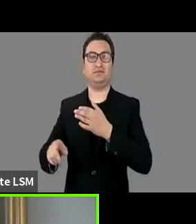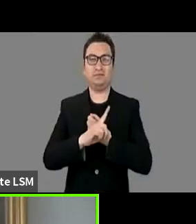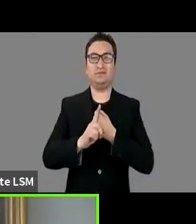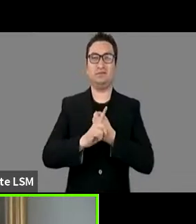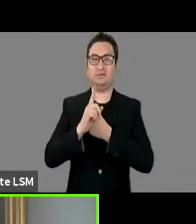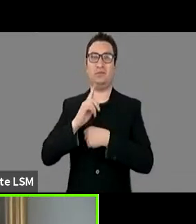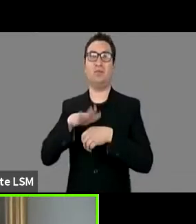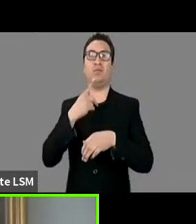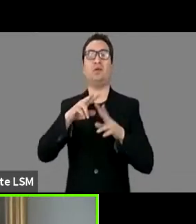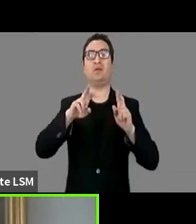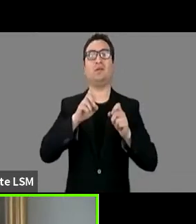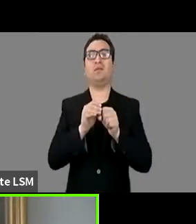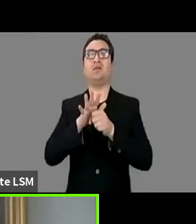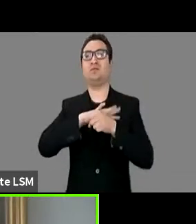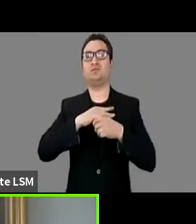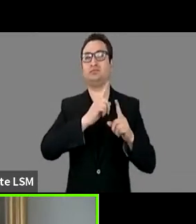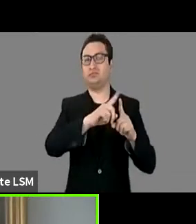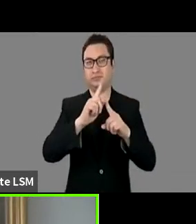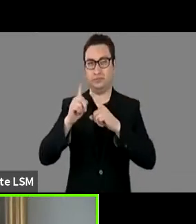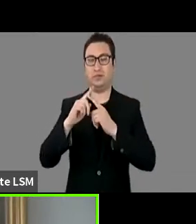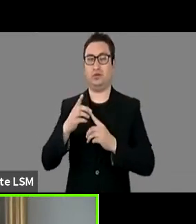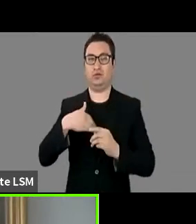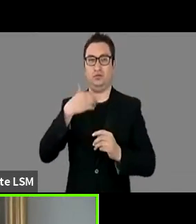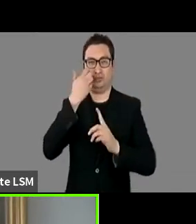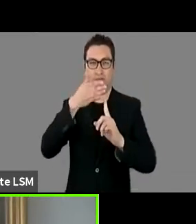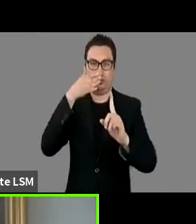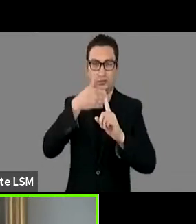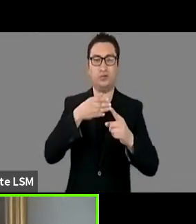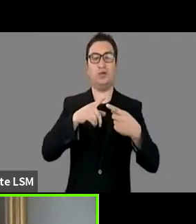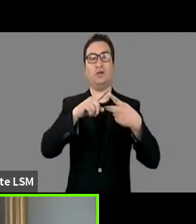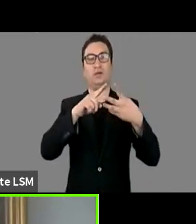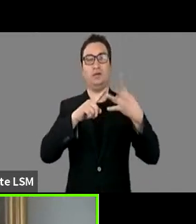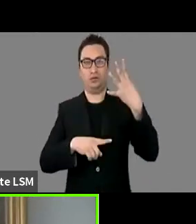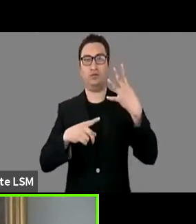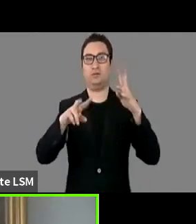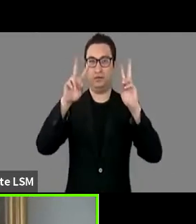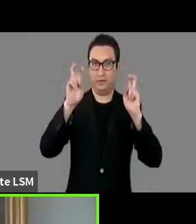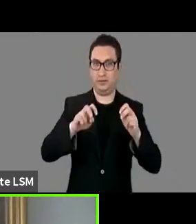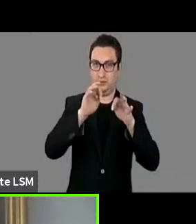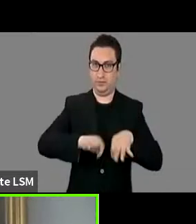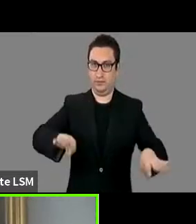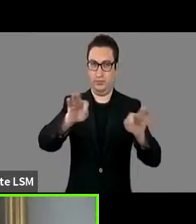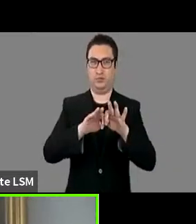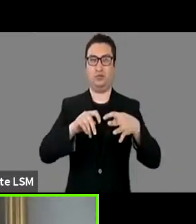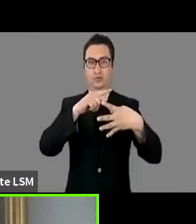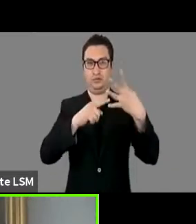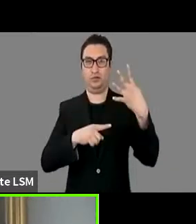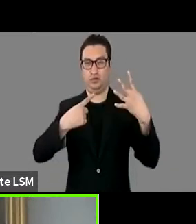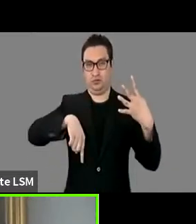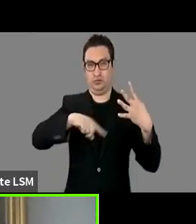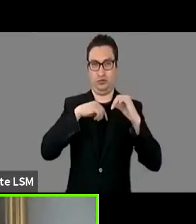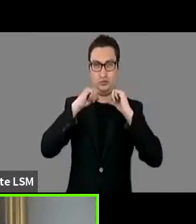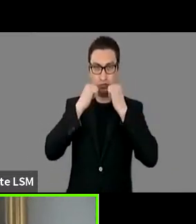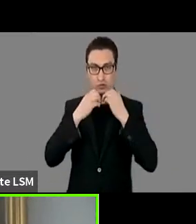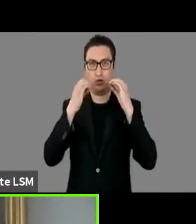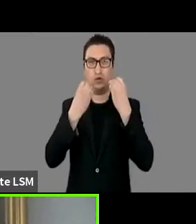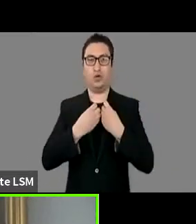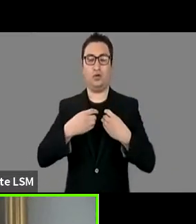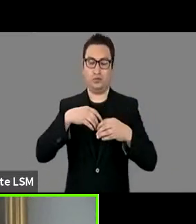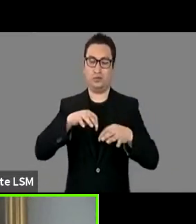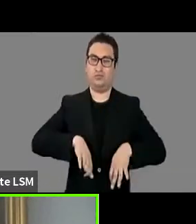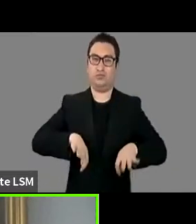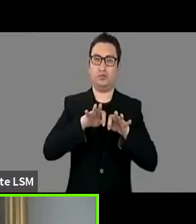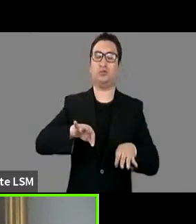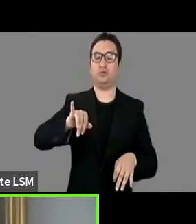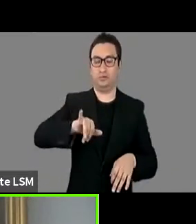mí me gustaría enfocarme en 4 temas principalmente que como organización nos interesan. El primero es